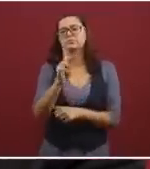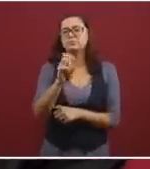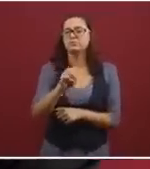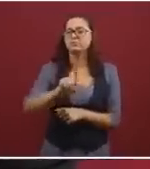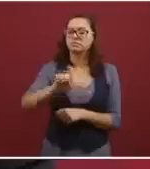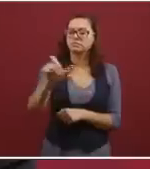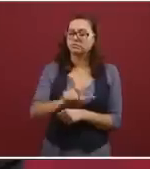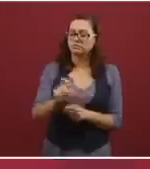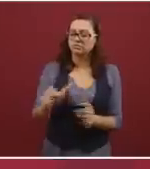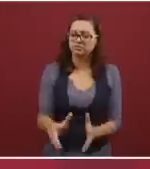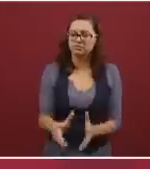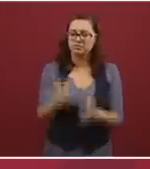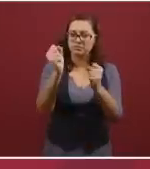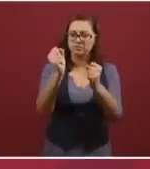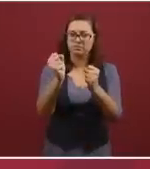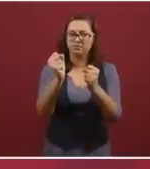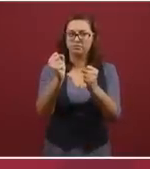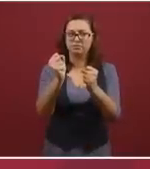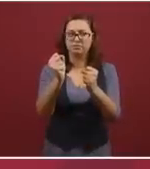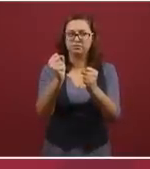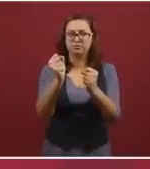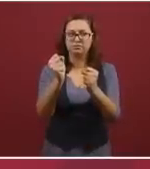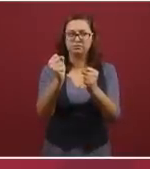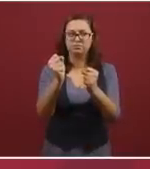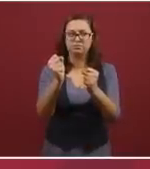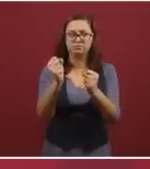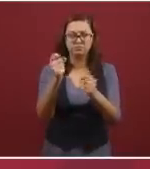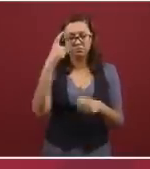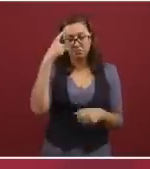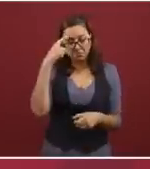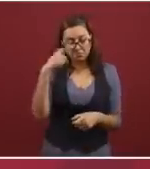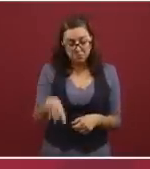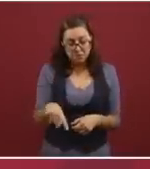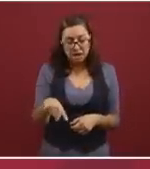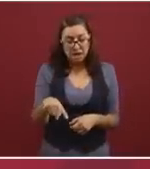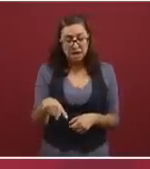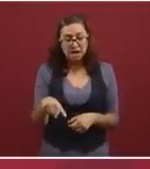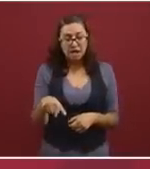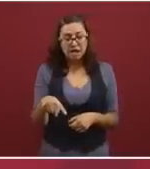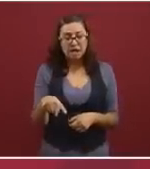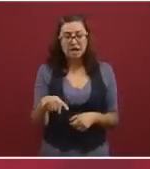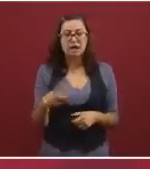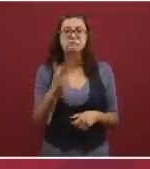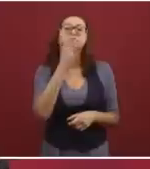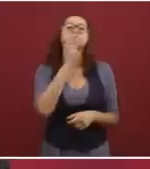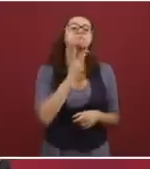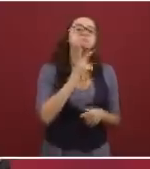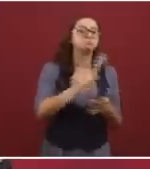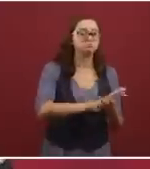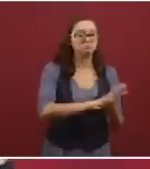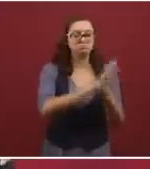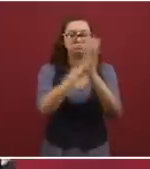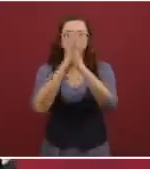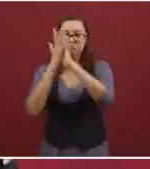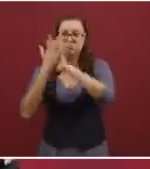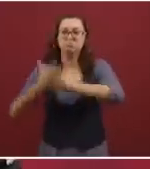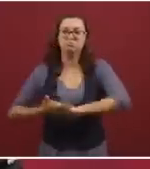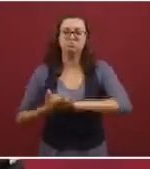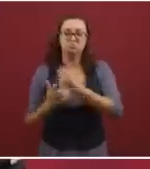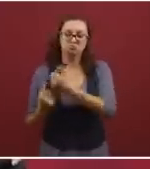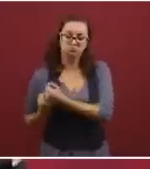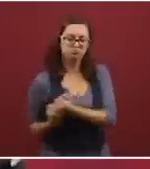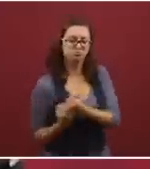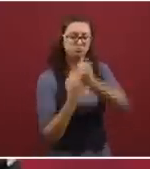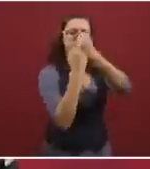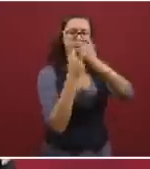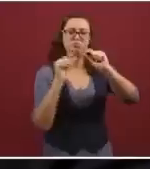Pemex para que se convierta el petróleo en palanca del